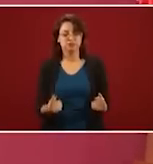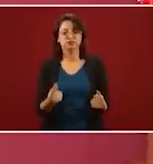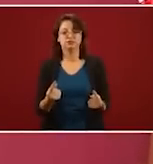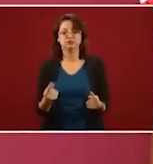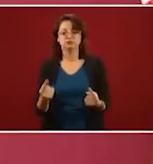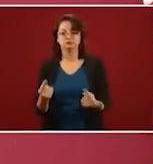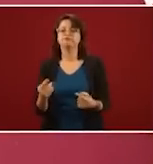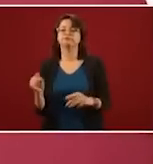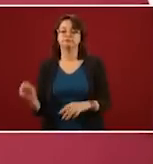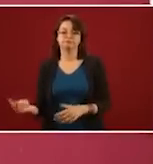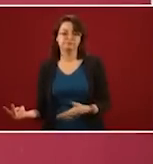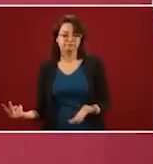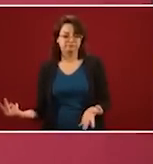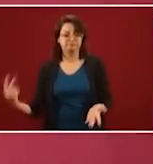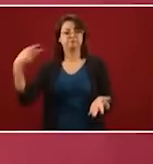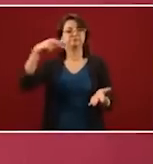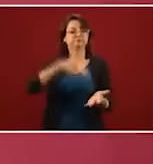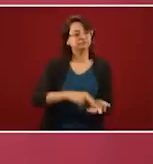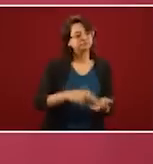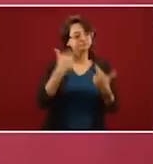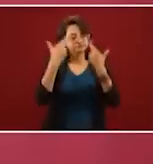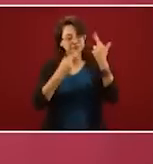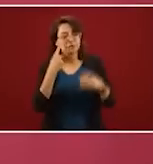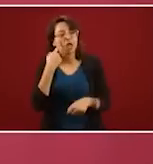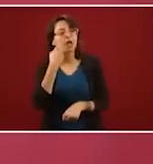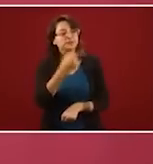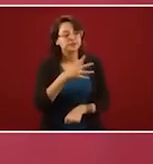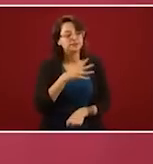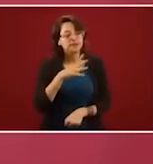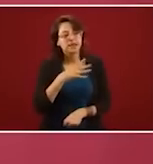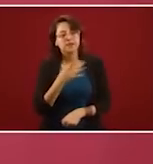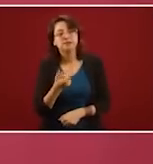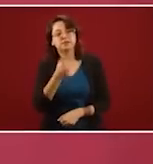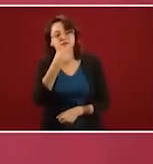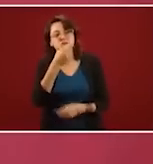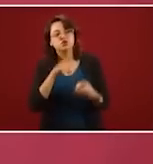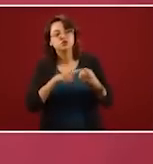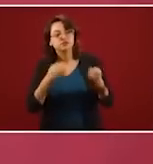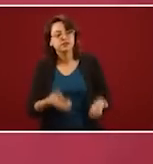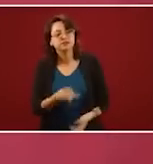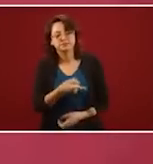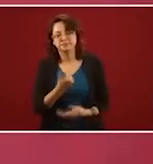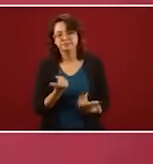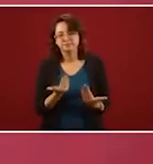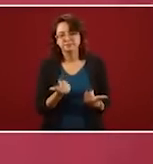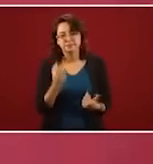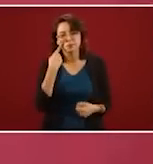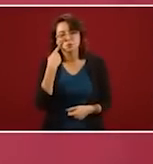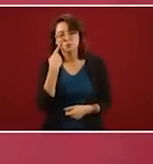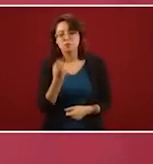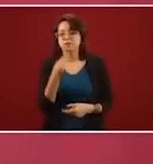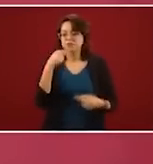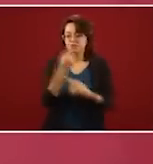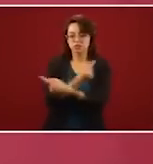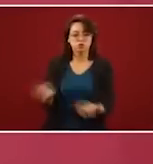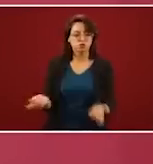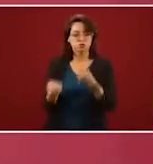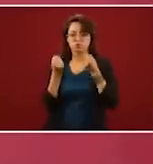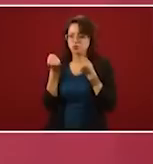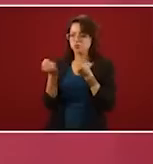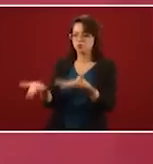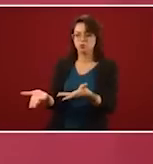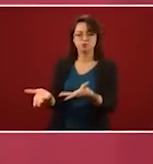para cerciorarse de que estén los medicamentos y que se apliquen los medicamentos a los niños.